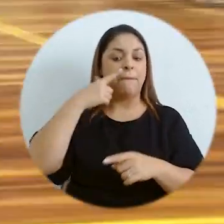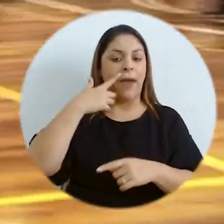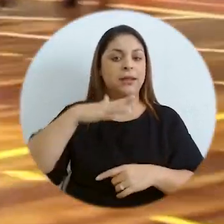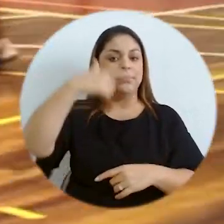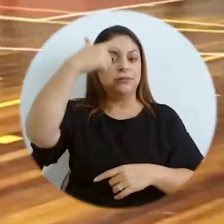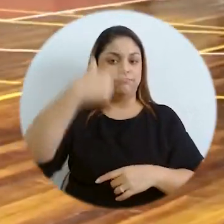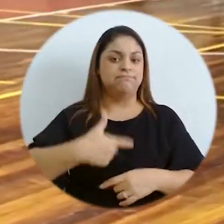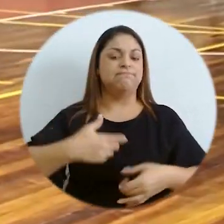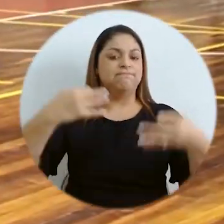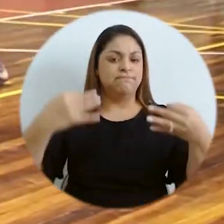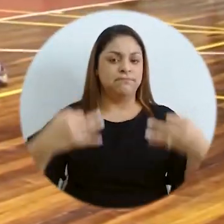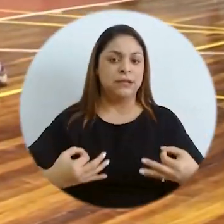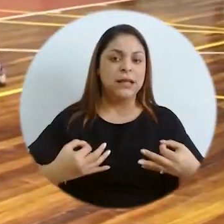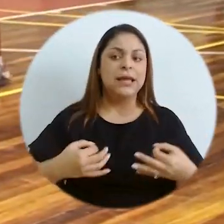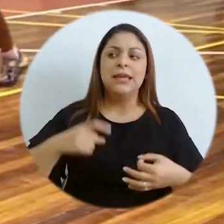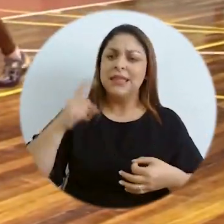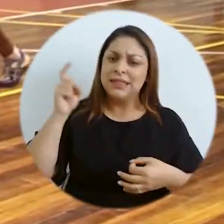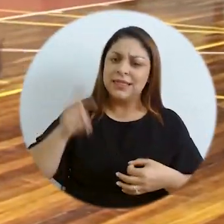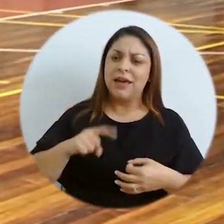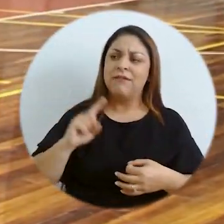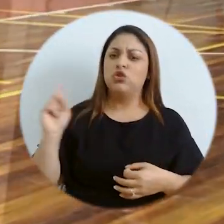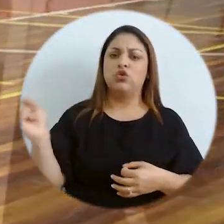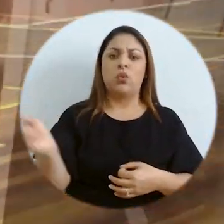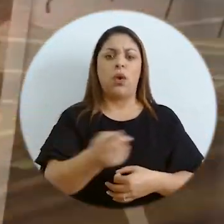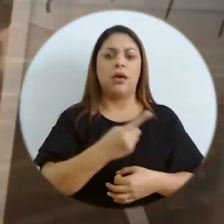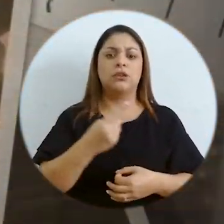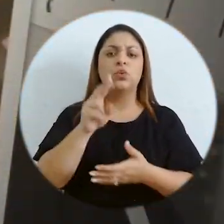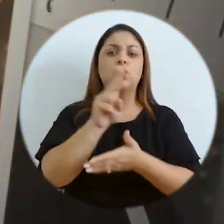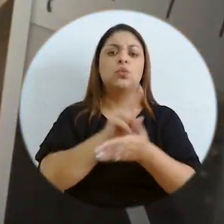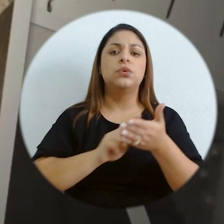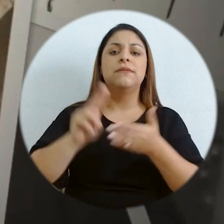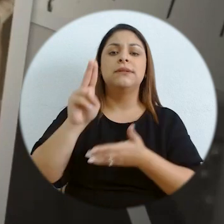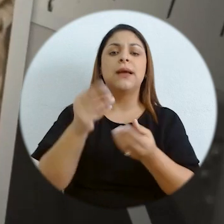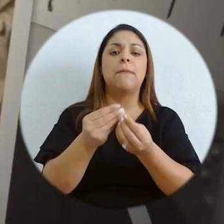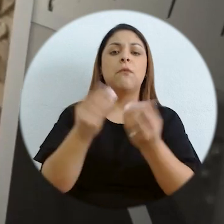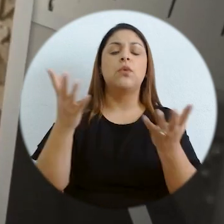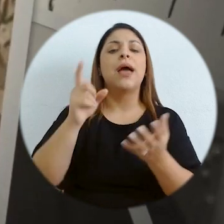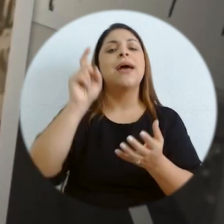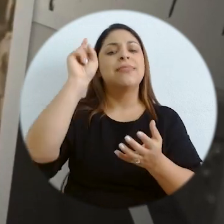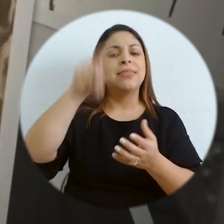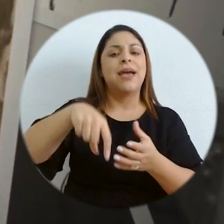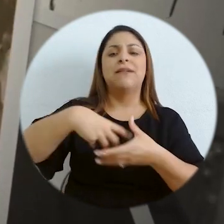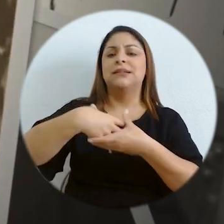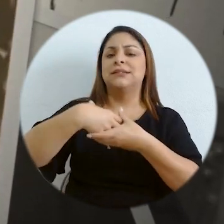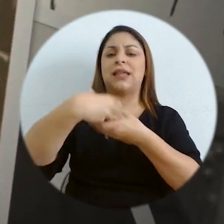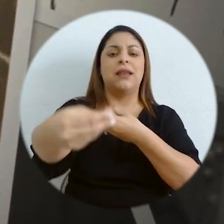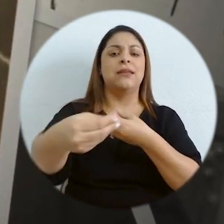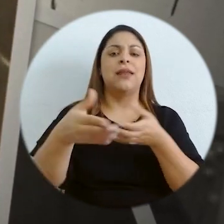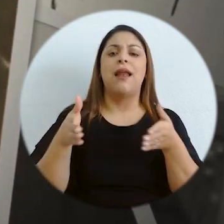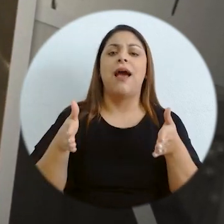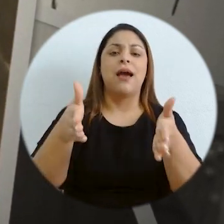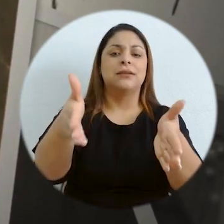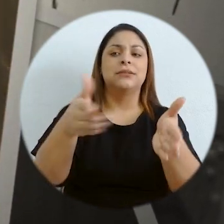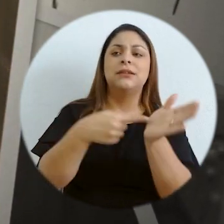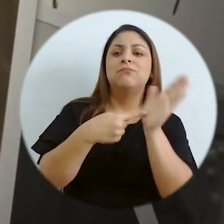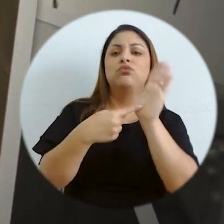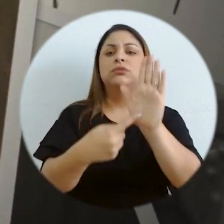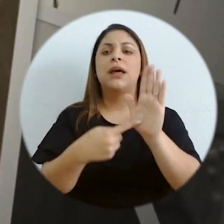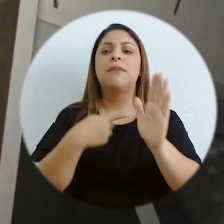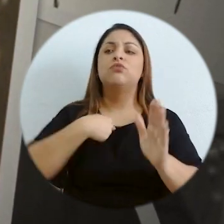que hacer un trabajo, me parece, todas las instituciones públicas, de salir a la calle y explicar qué estáis haciendo, por qué realmente sois